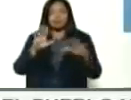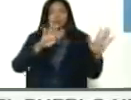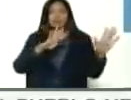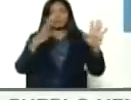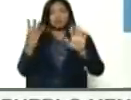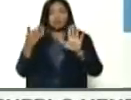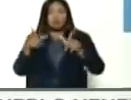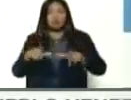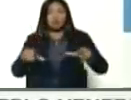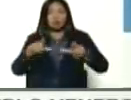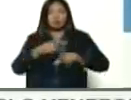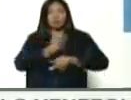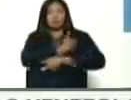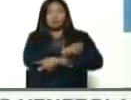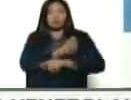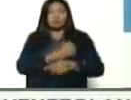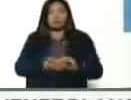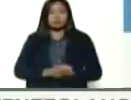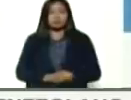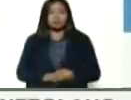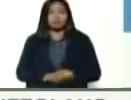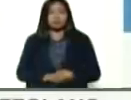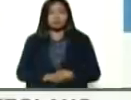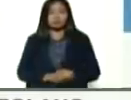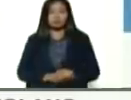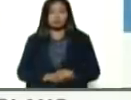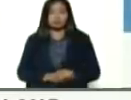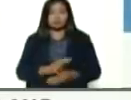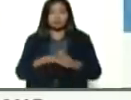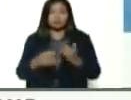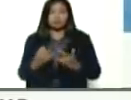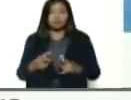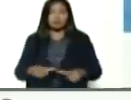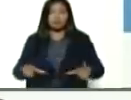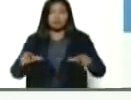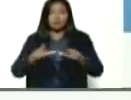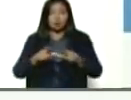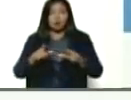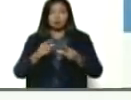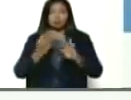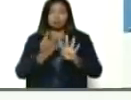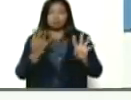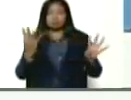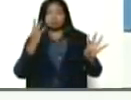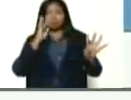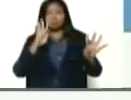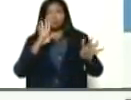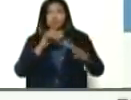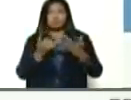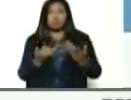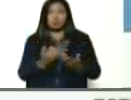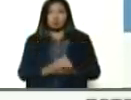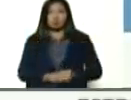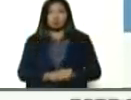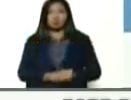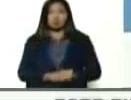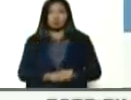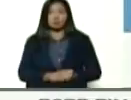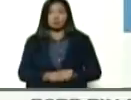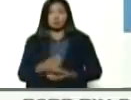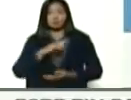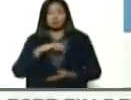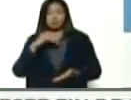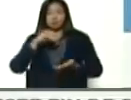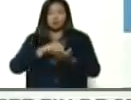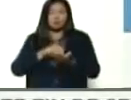puestos de vacunación que están en esta en esta hilera que estamos viendo en las pantallas donde estamos colocando tanto